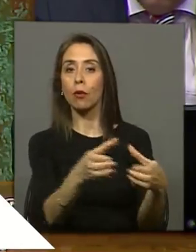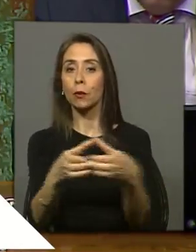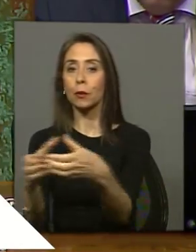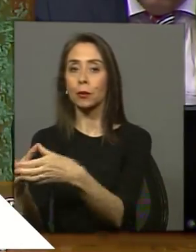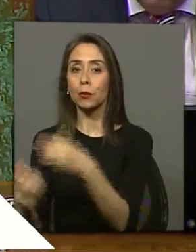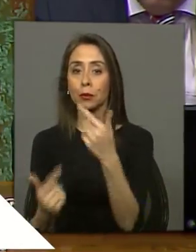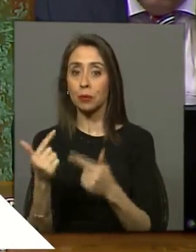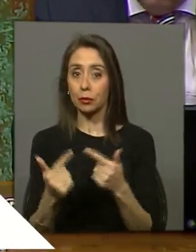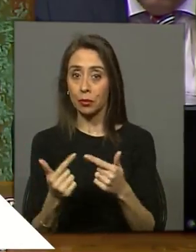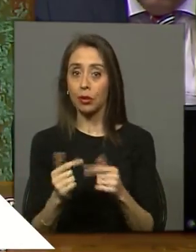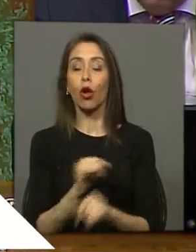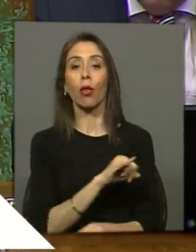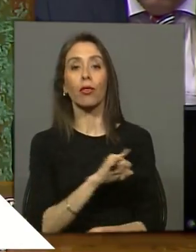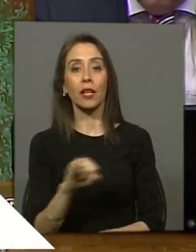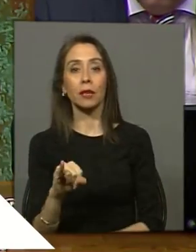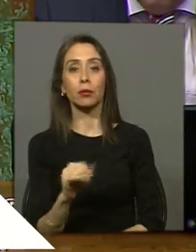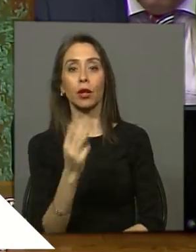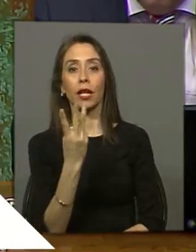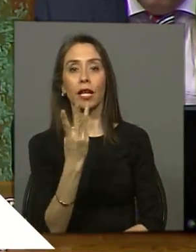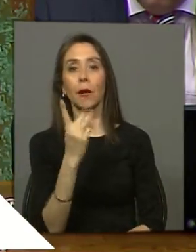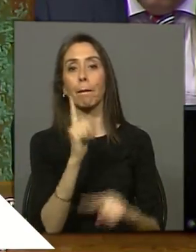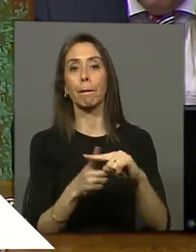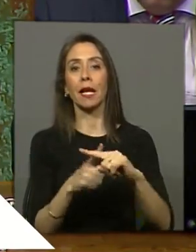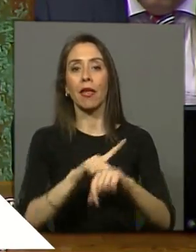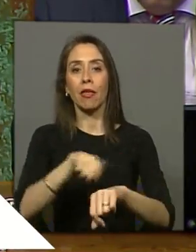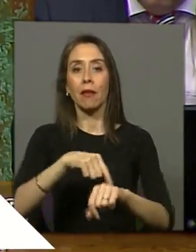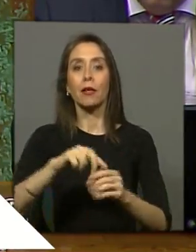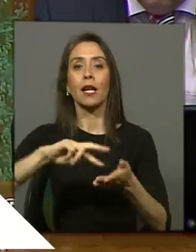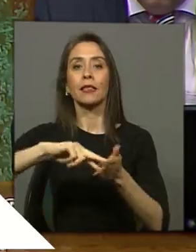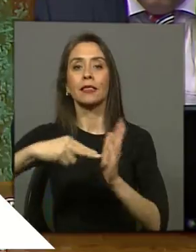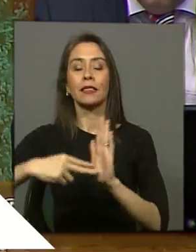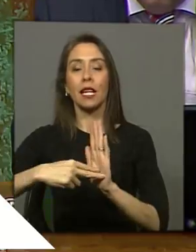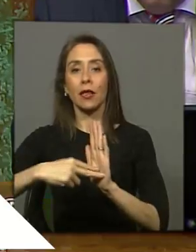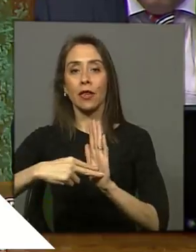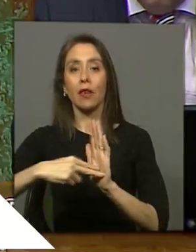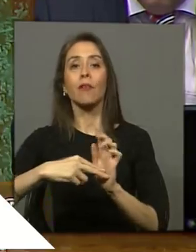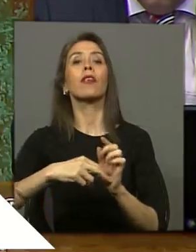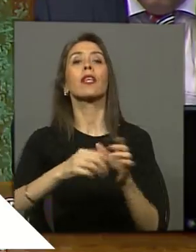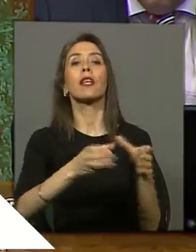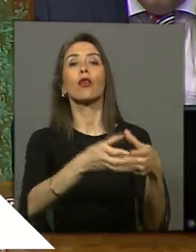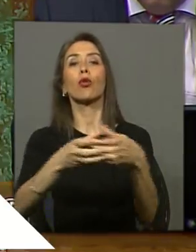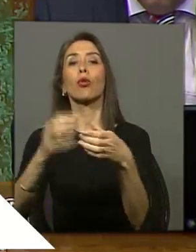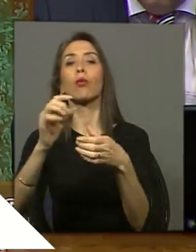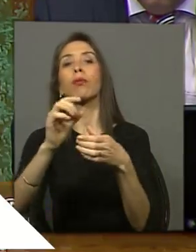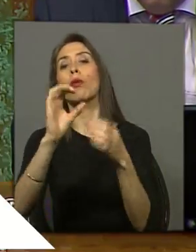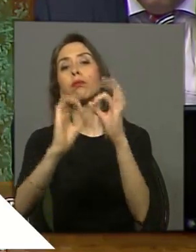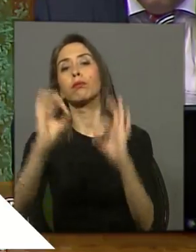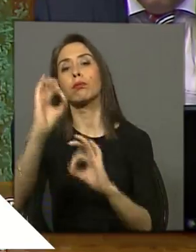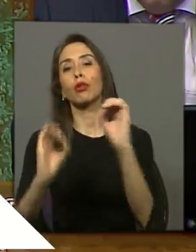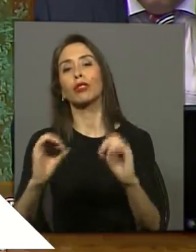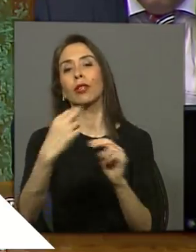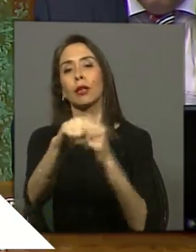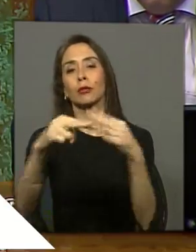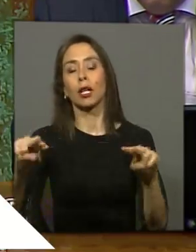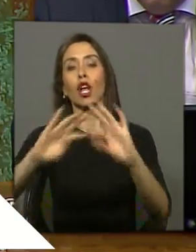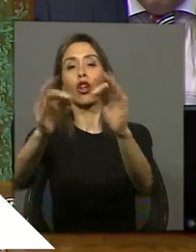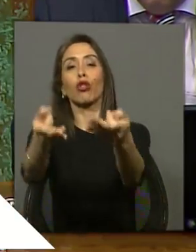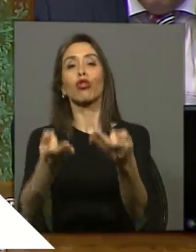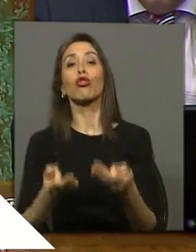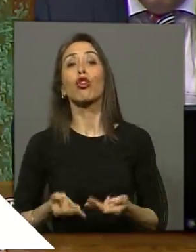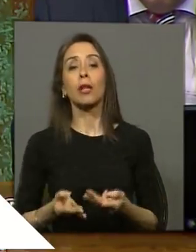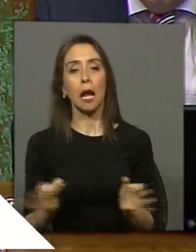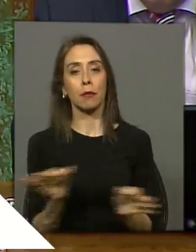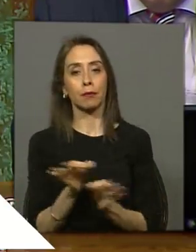y luego un tiempo de 30 minutos distribuidos proporcionalmente entre estas. Los tiempos en total son los